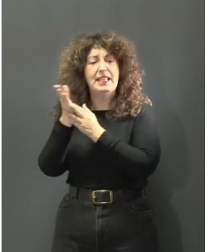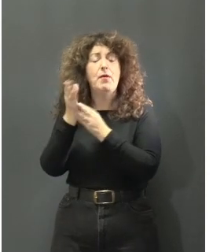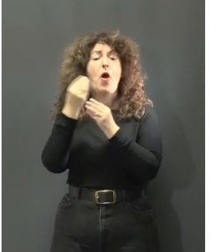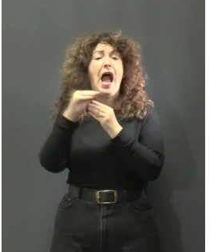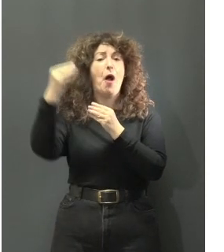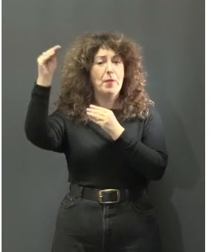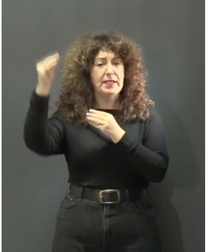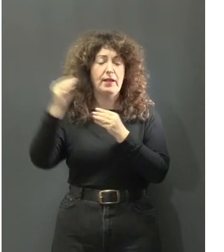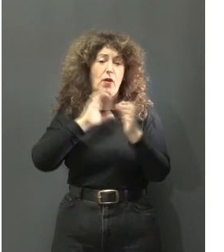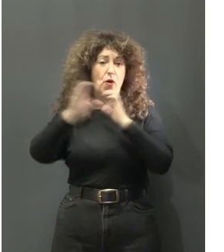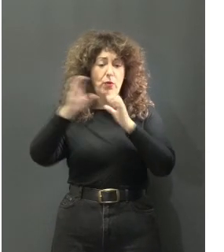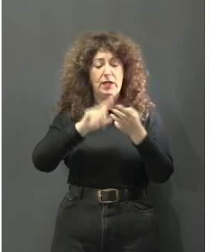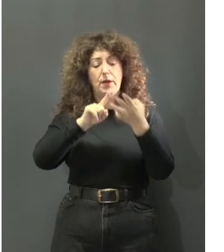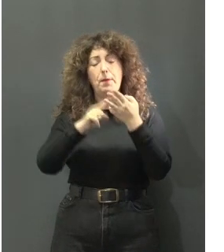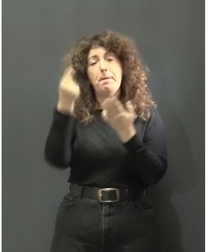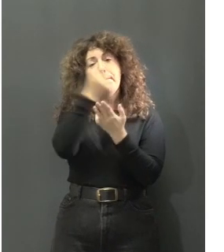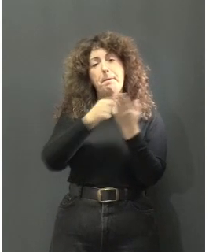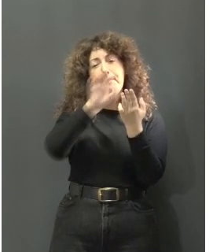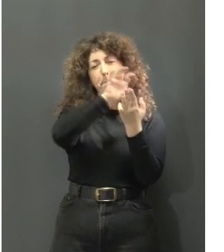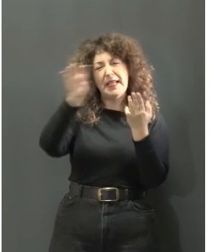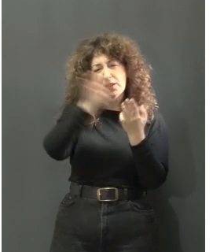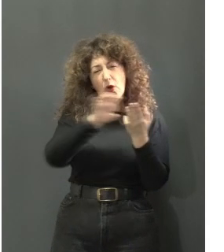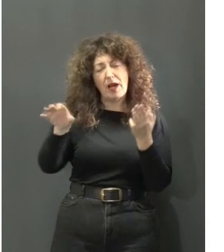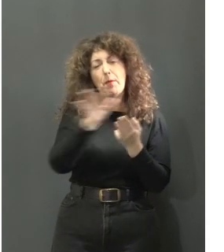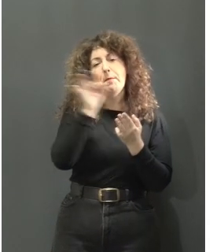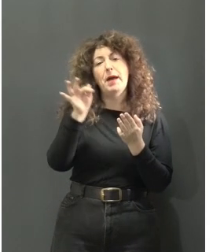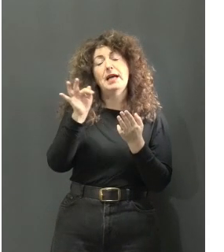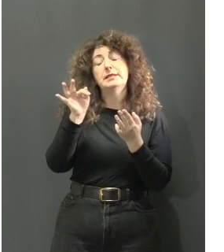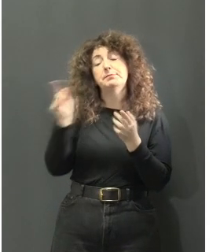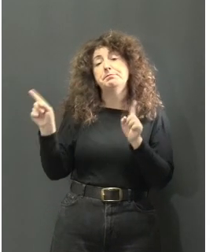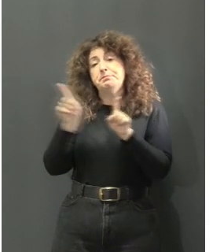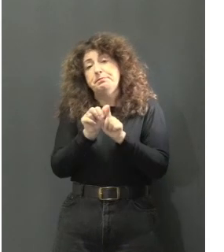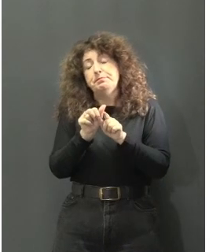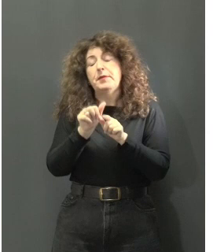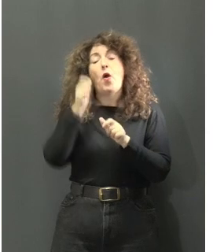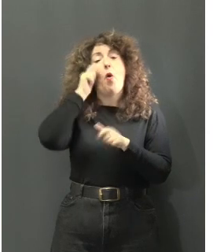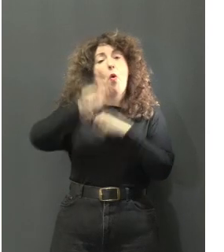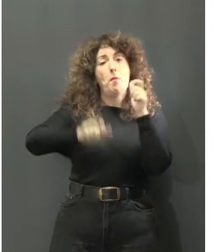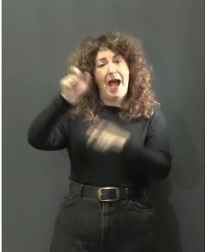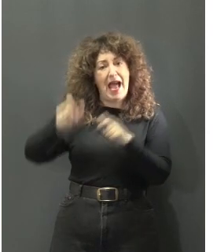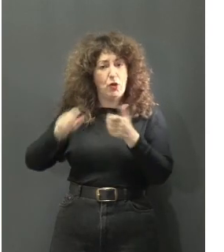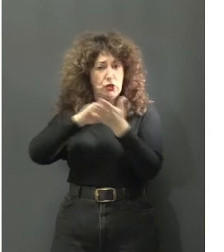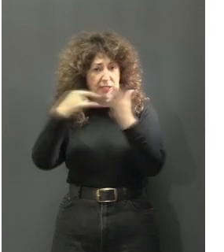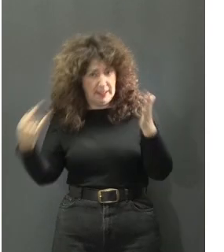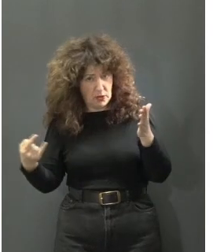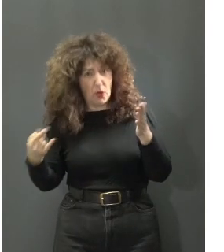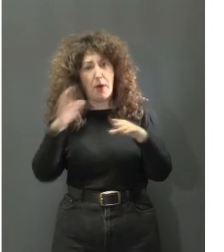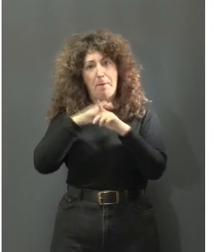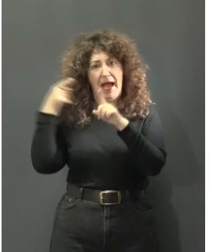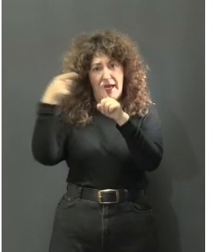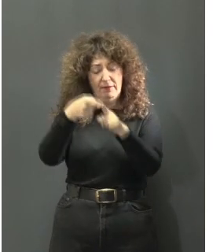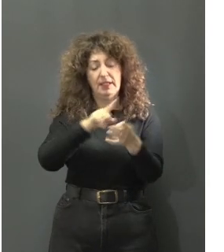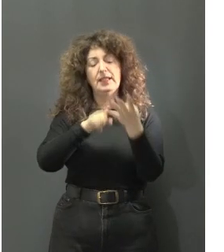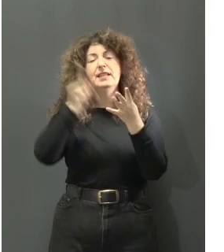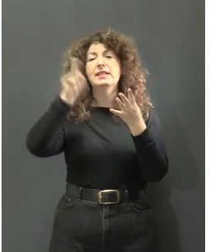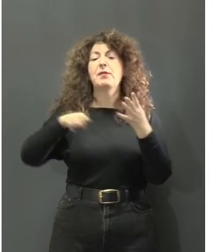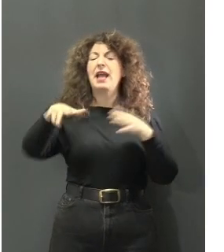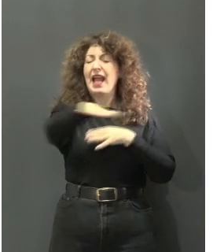otros medios humanos y tecnológicos disponibles para tal fin, así como señalización de espacios, usos e